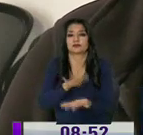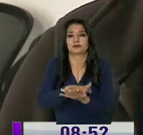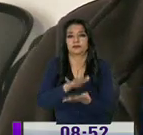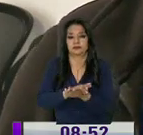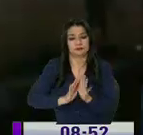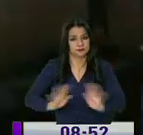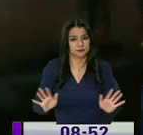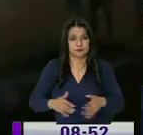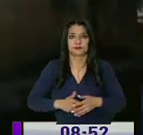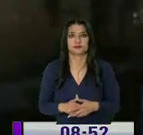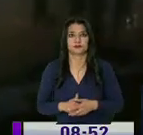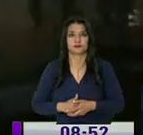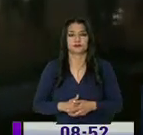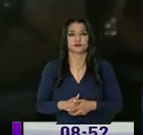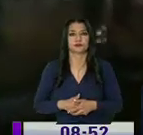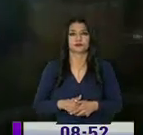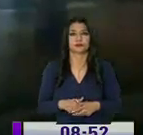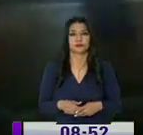regresó la calma.